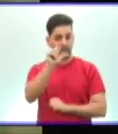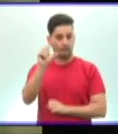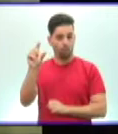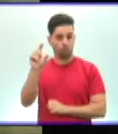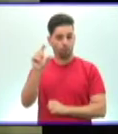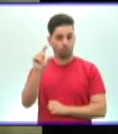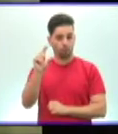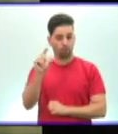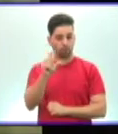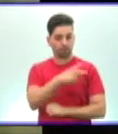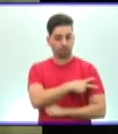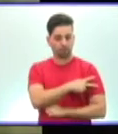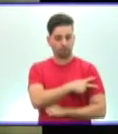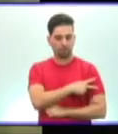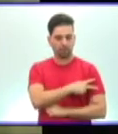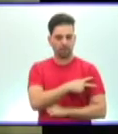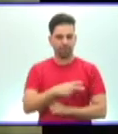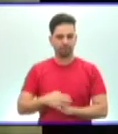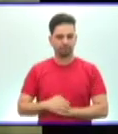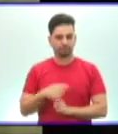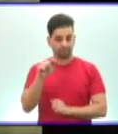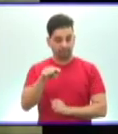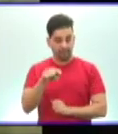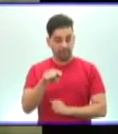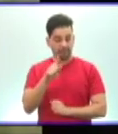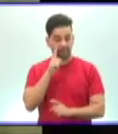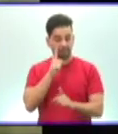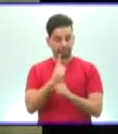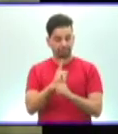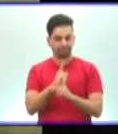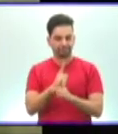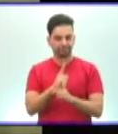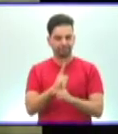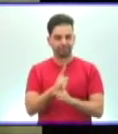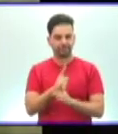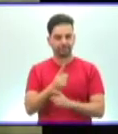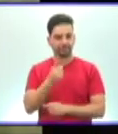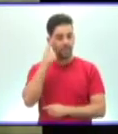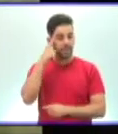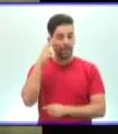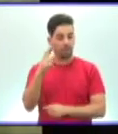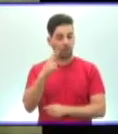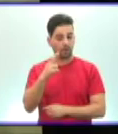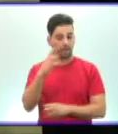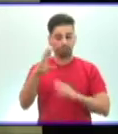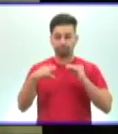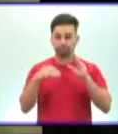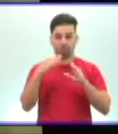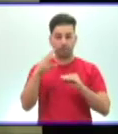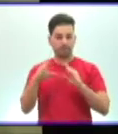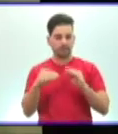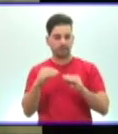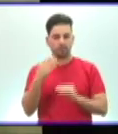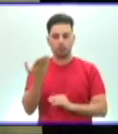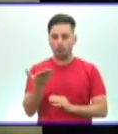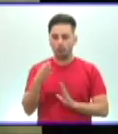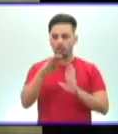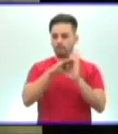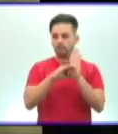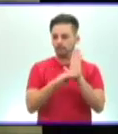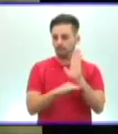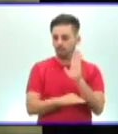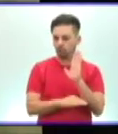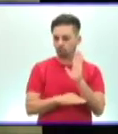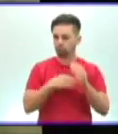en nuestro primer encuentro hablábamos de esos métodos y formas que utilizamos para trabajar en las ciencias naturales en el contexto escolar.